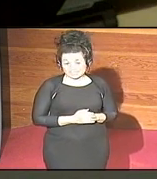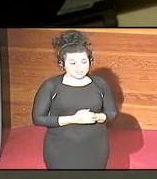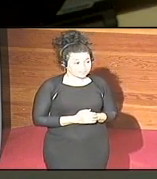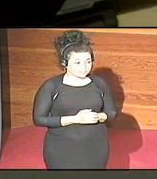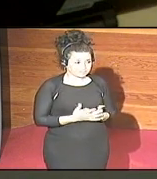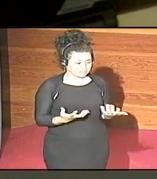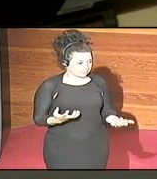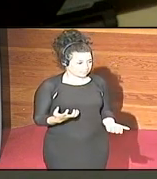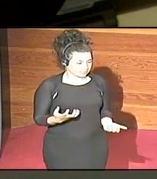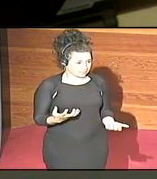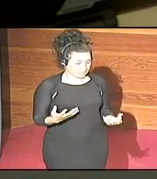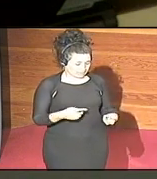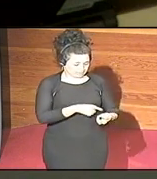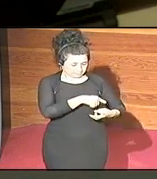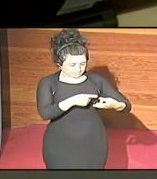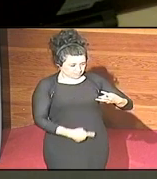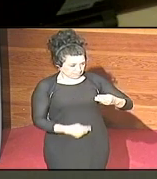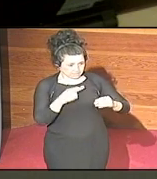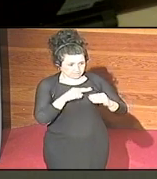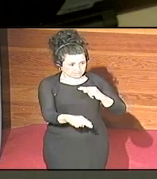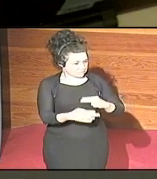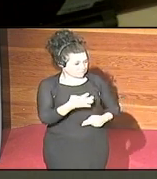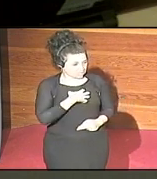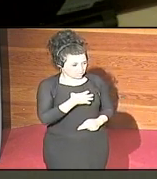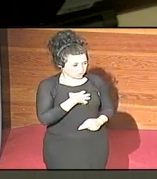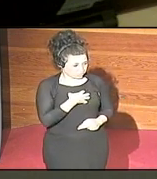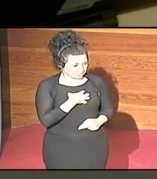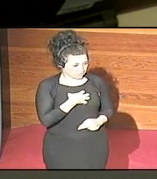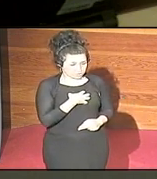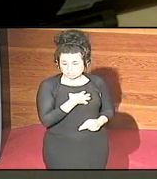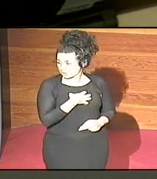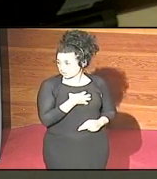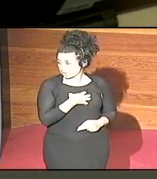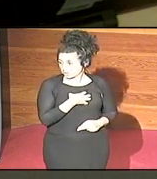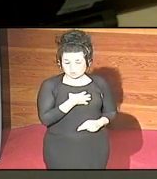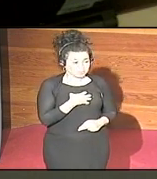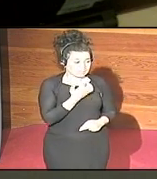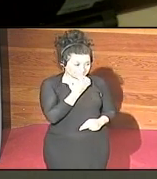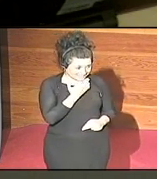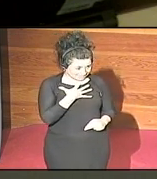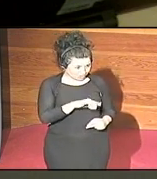No podré contestarte a todo esto, si no me ficharían no sé dónde.